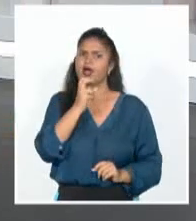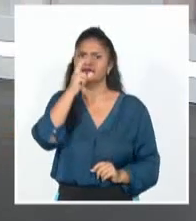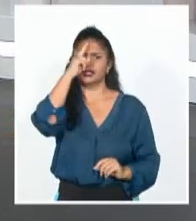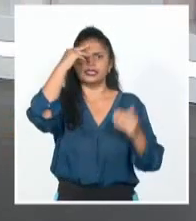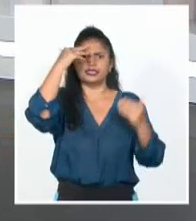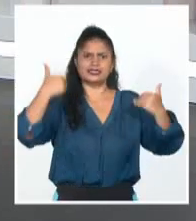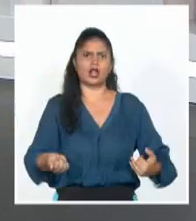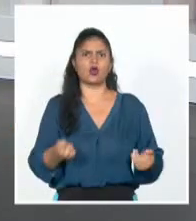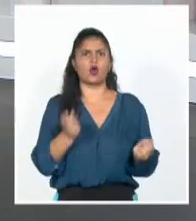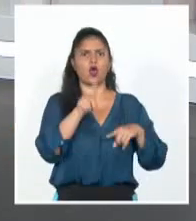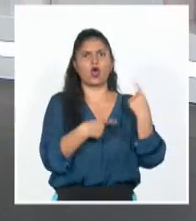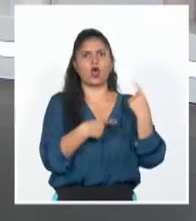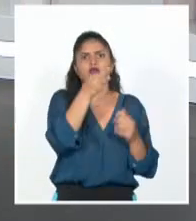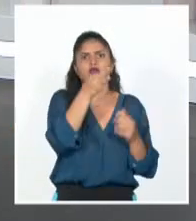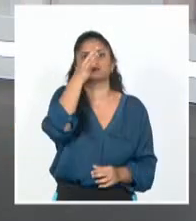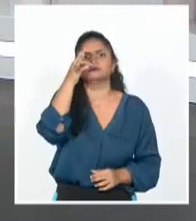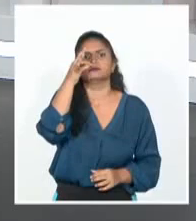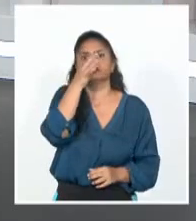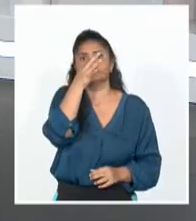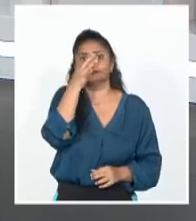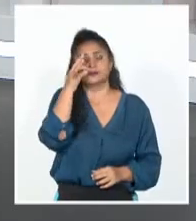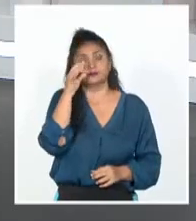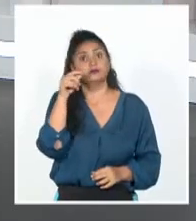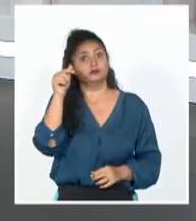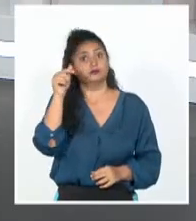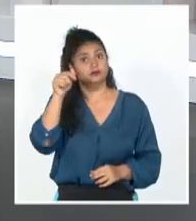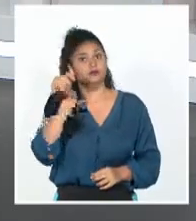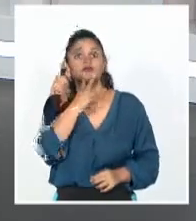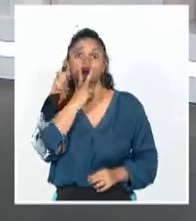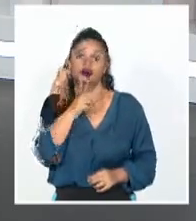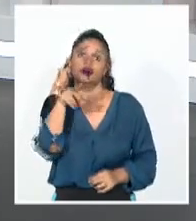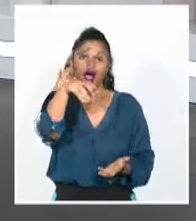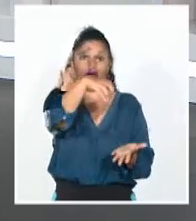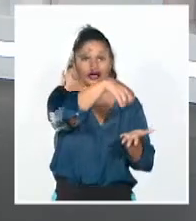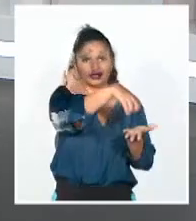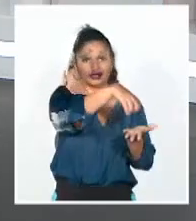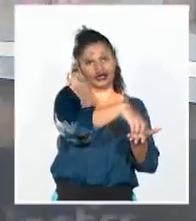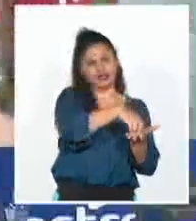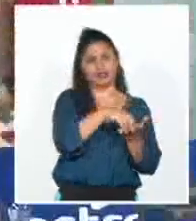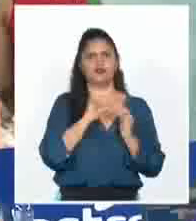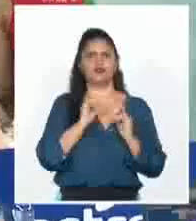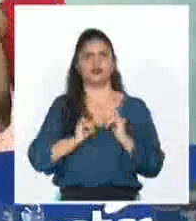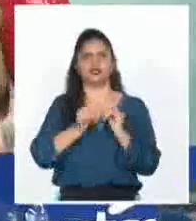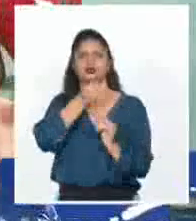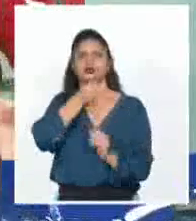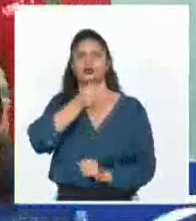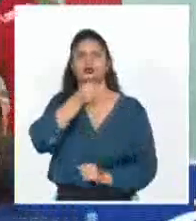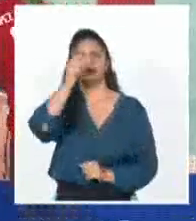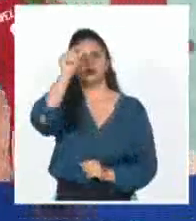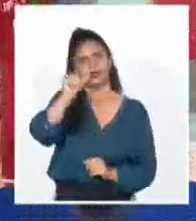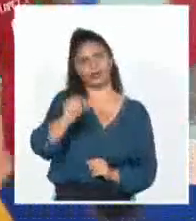San Salvador 2023. Nuestro enviado especial Alejandro Rodríguez nos amplía.